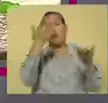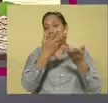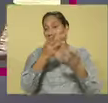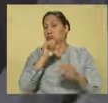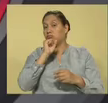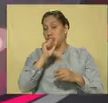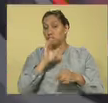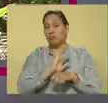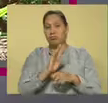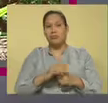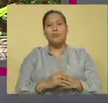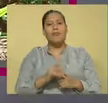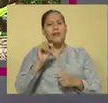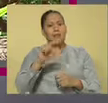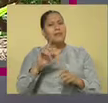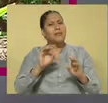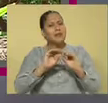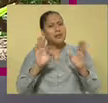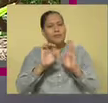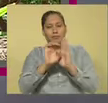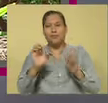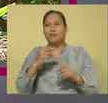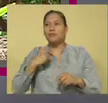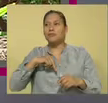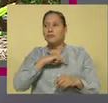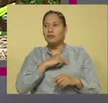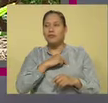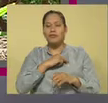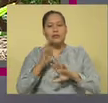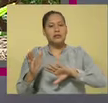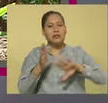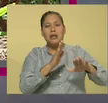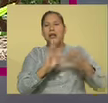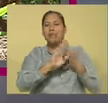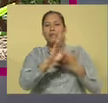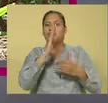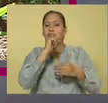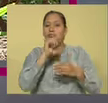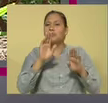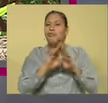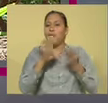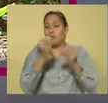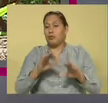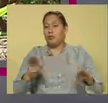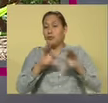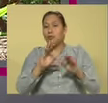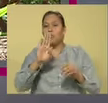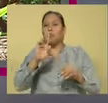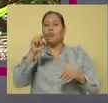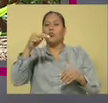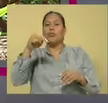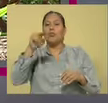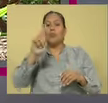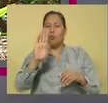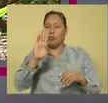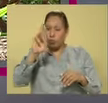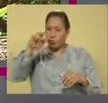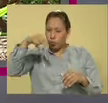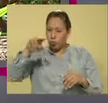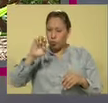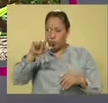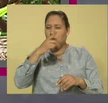qué bueno, ¿no? Por supuesto no podríamos hacer a un lado a alguien tan importante como Buñuel en tu vida.